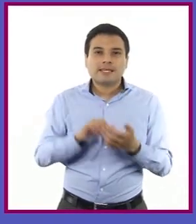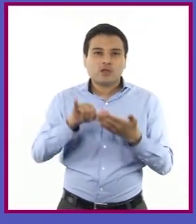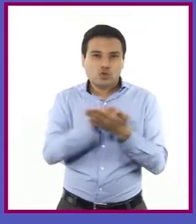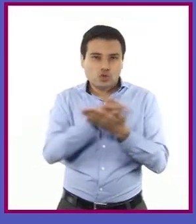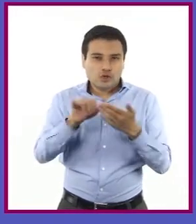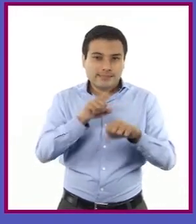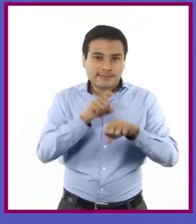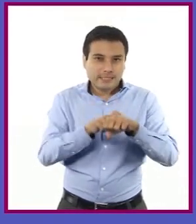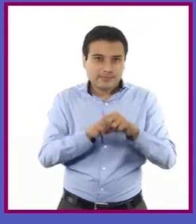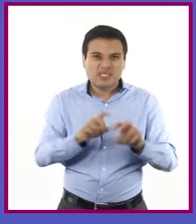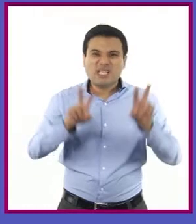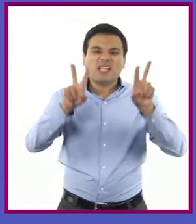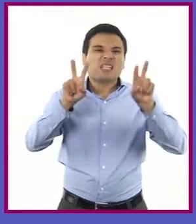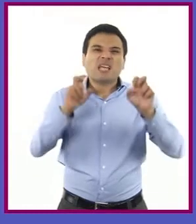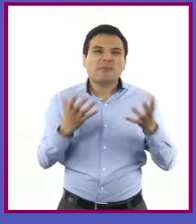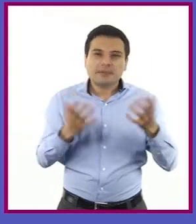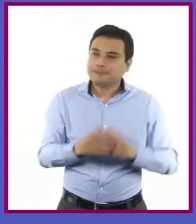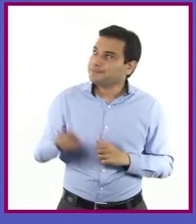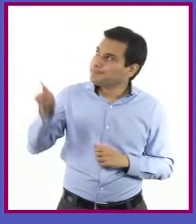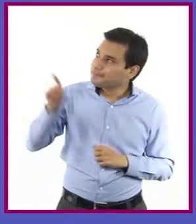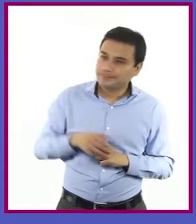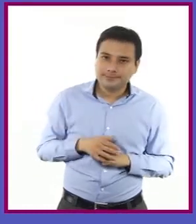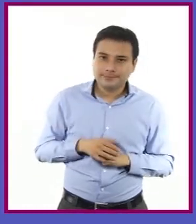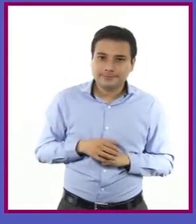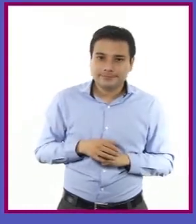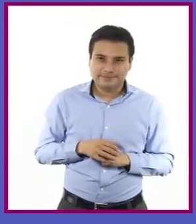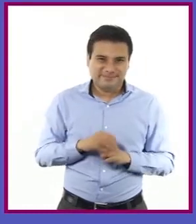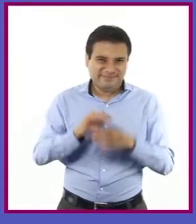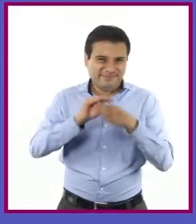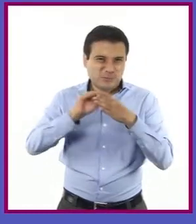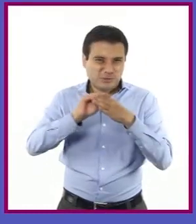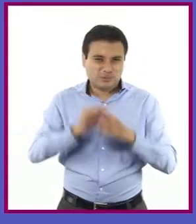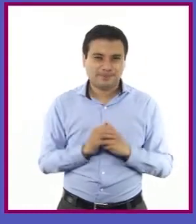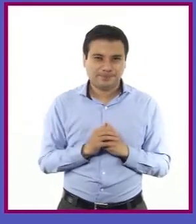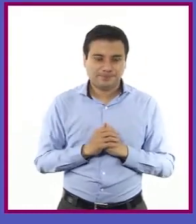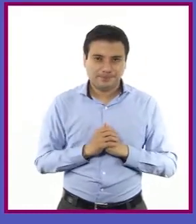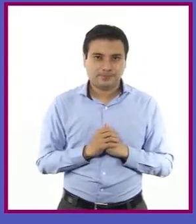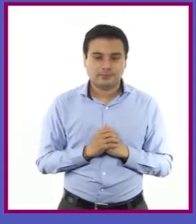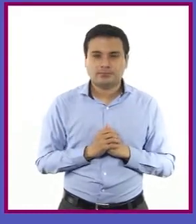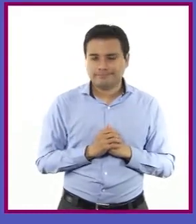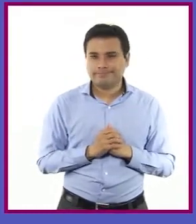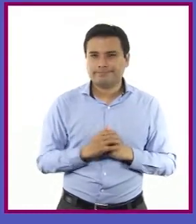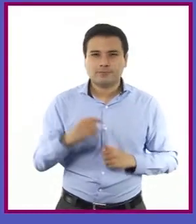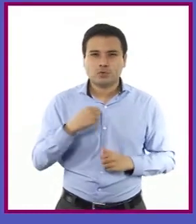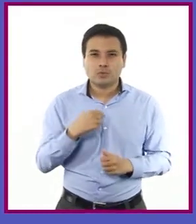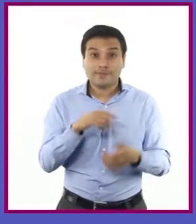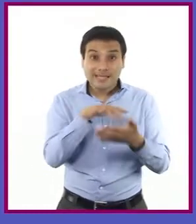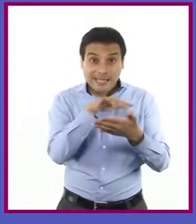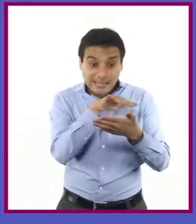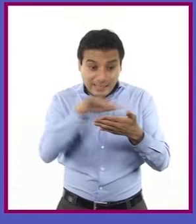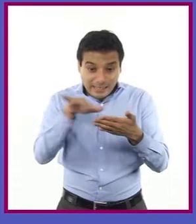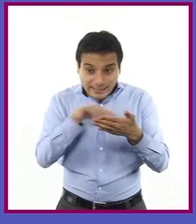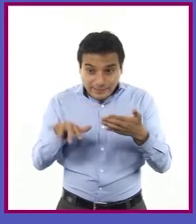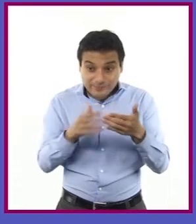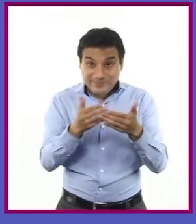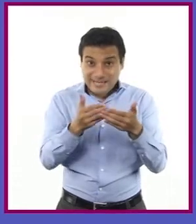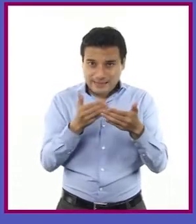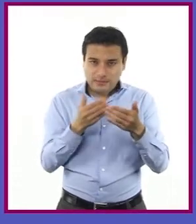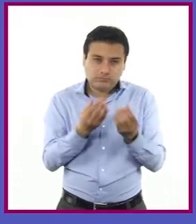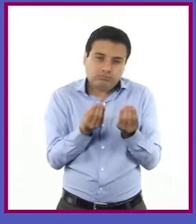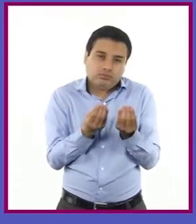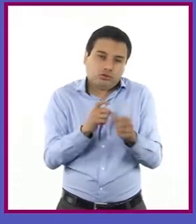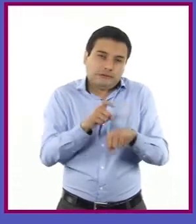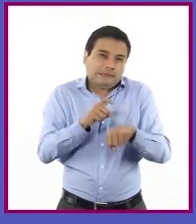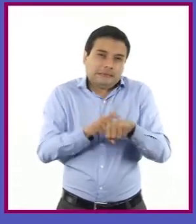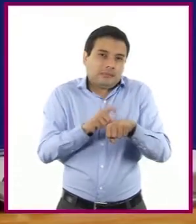de Amelia Earhart, una pista para lograr lo imposible. Antes de ponerme a leer los dos artículos, lo cual nos llevaría